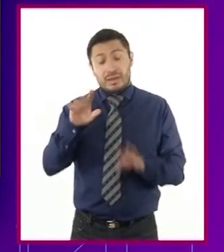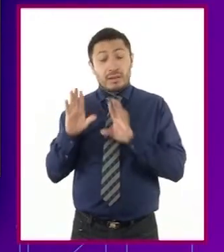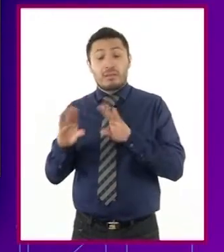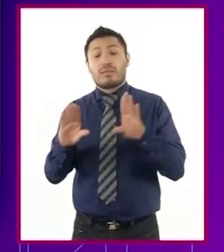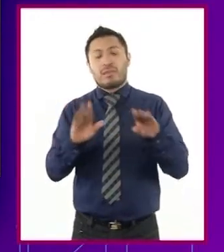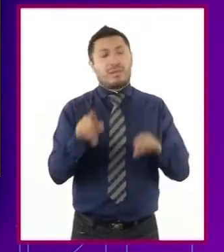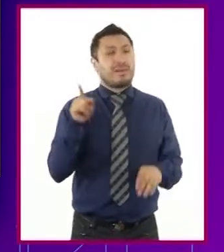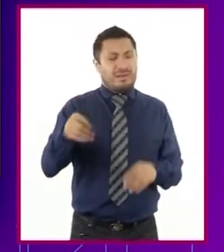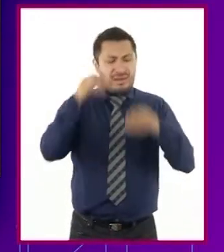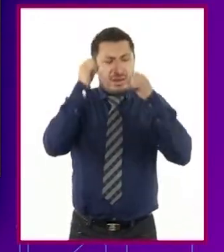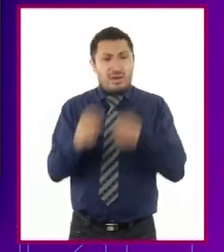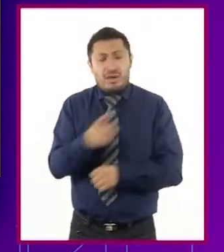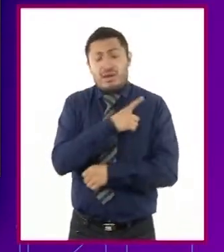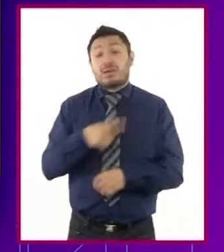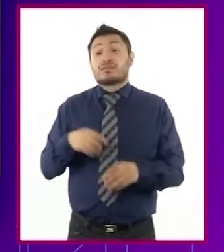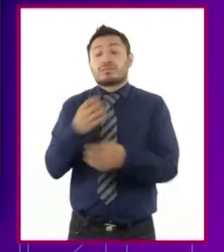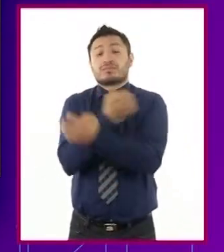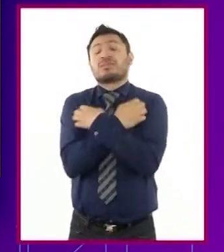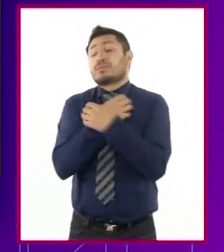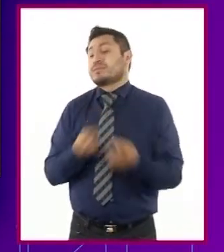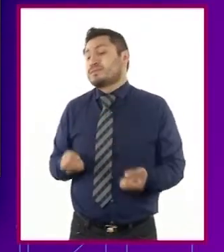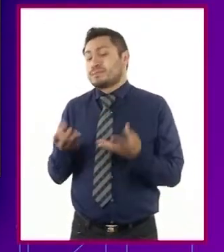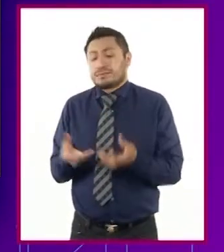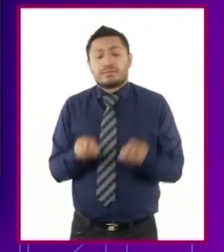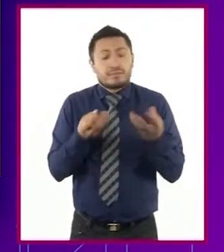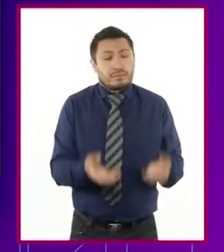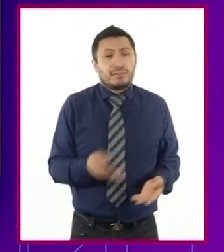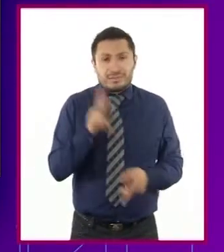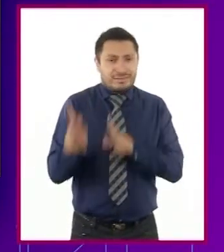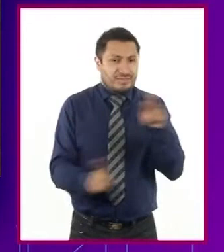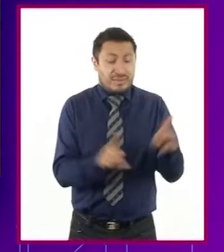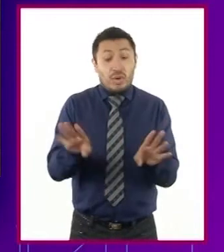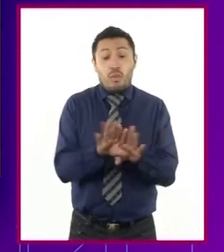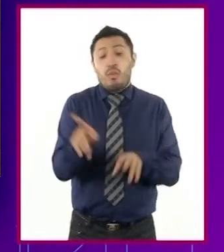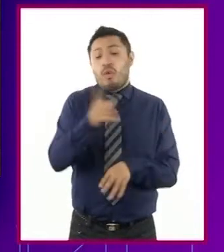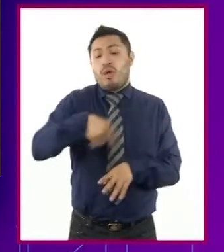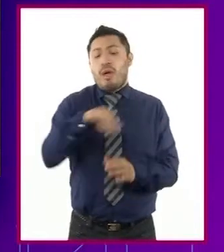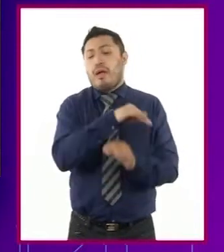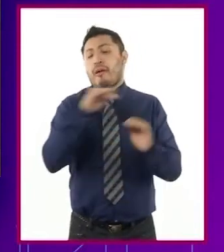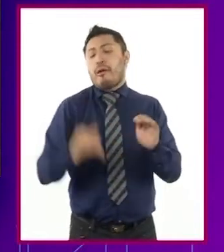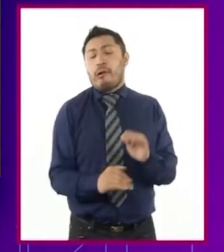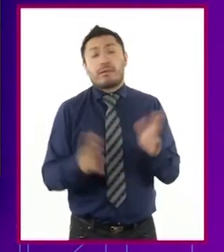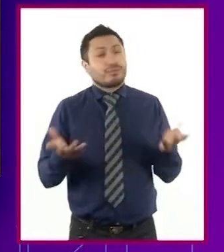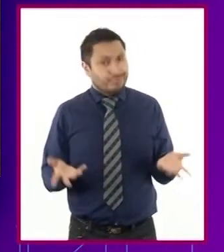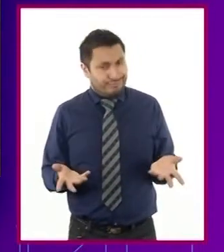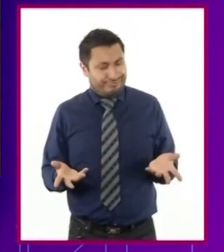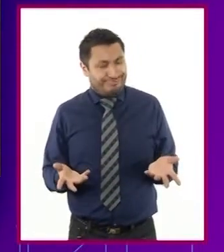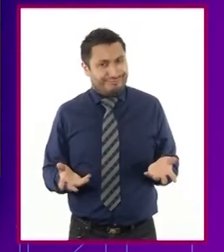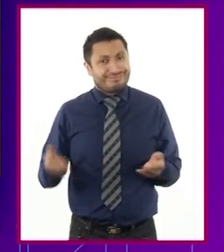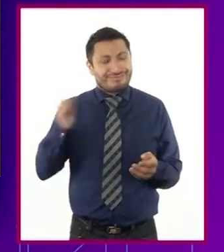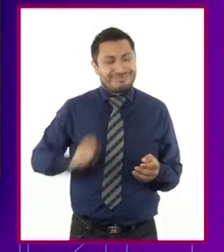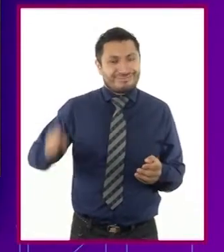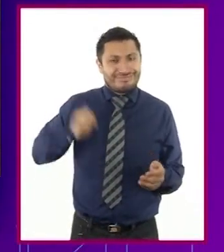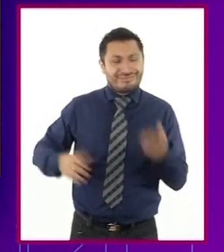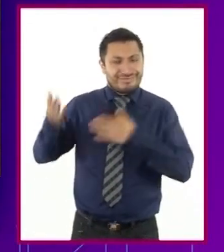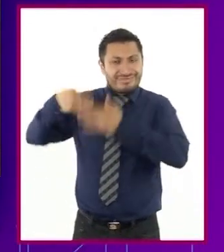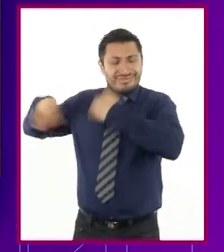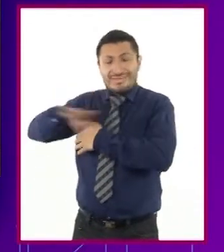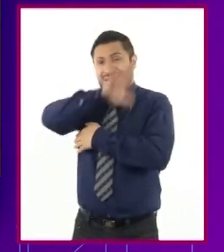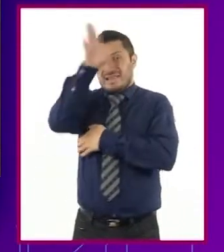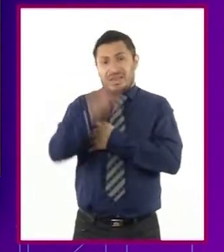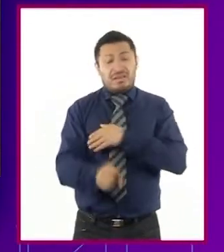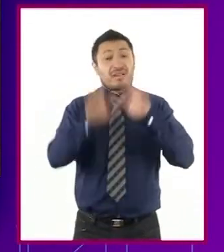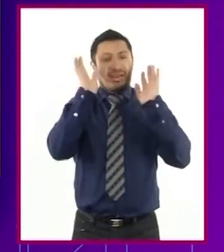convencidos de que debían educar a esos pueblos, a los cuales consideraban inferiores. En siglos pasados, África ya había sufrido por